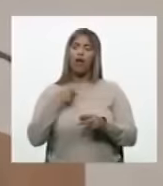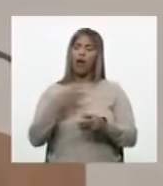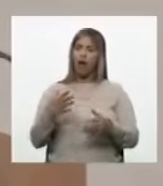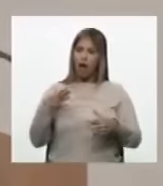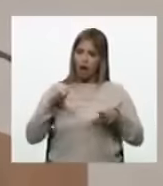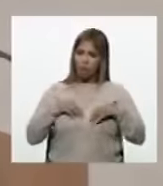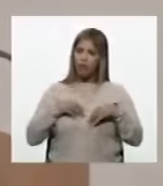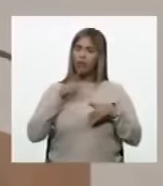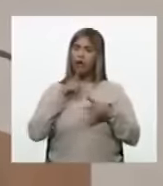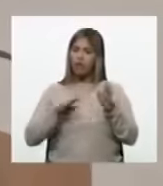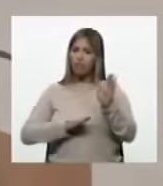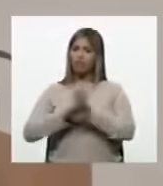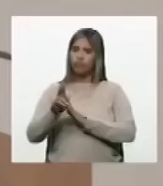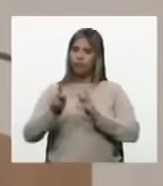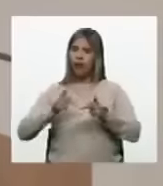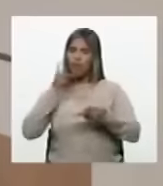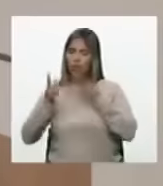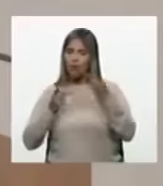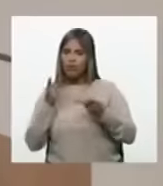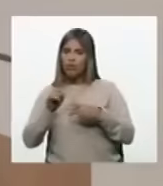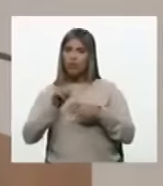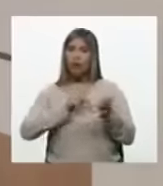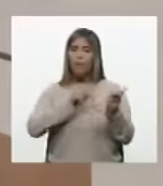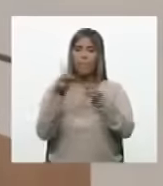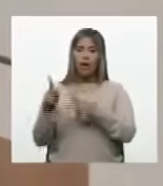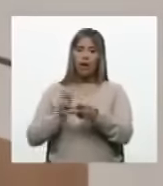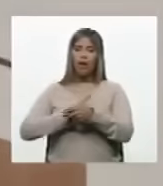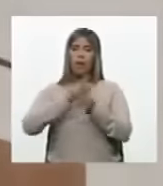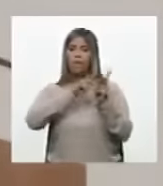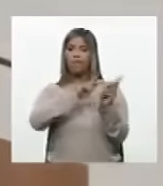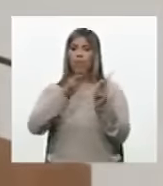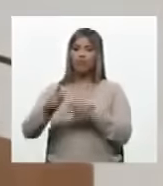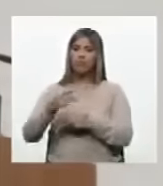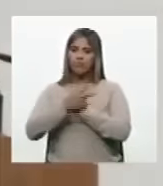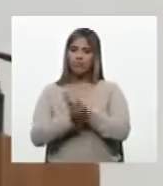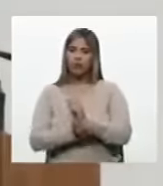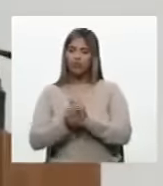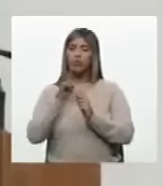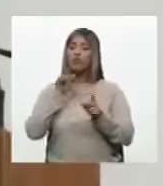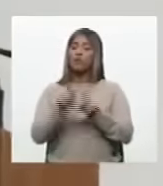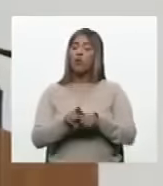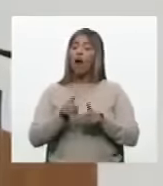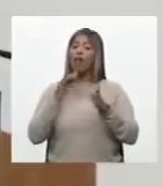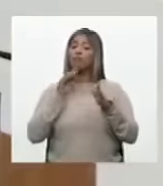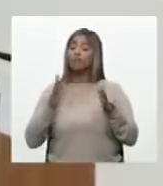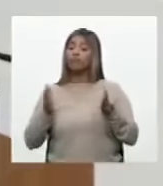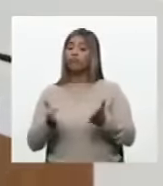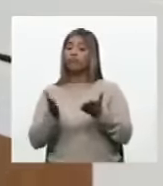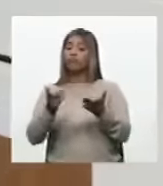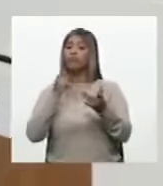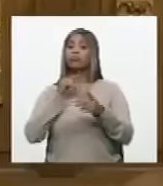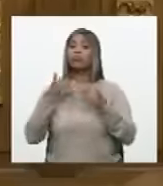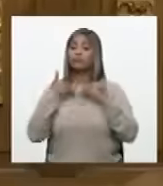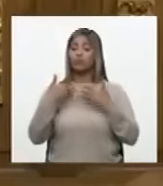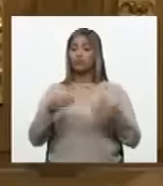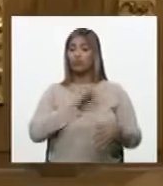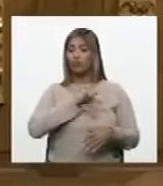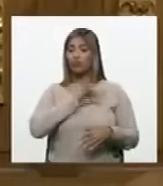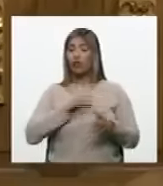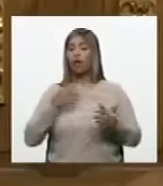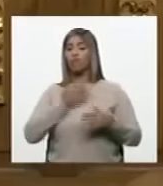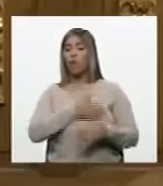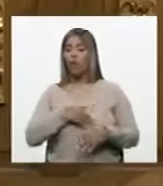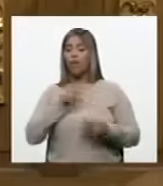y el fortalecimiento de las políticas, planes y programas emprendidas para garantizar el bienestar social, la